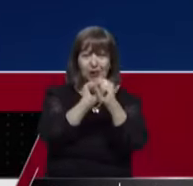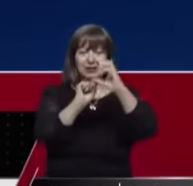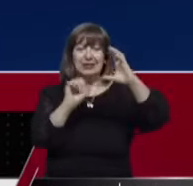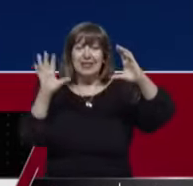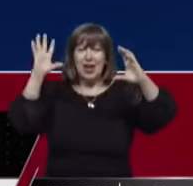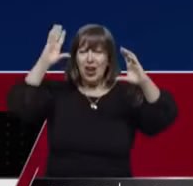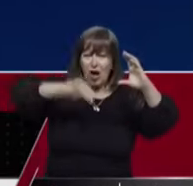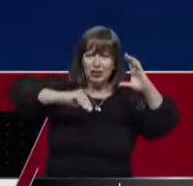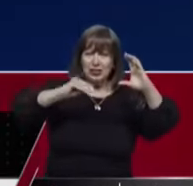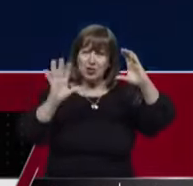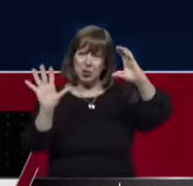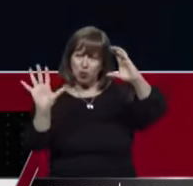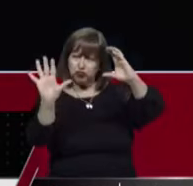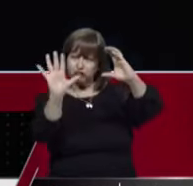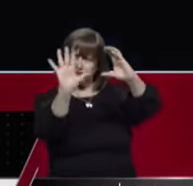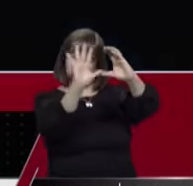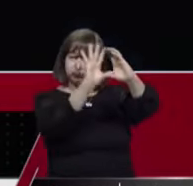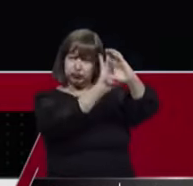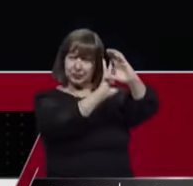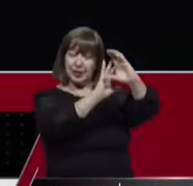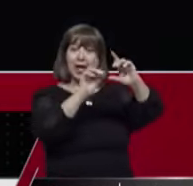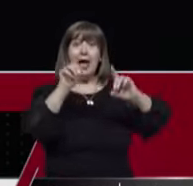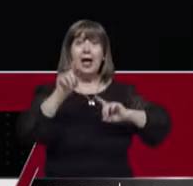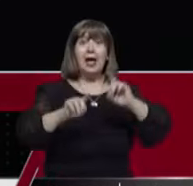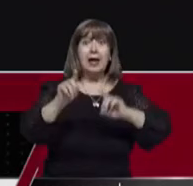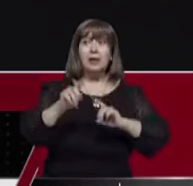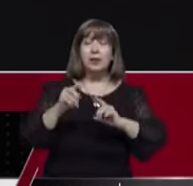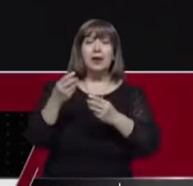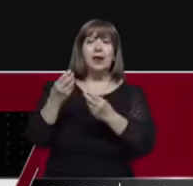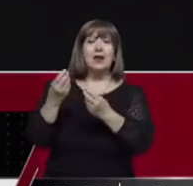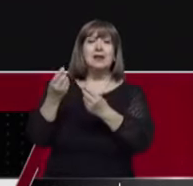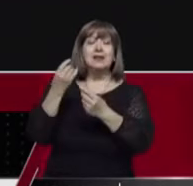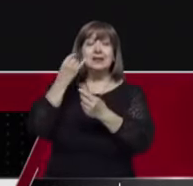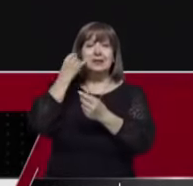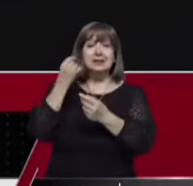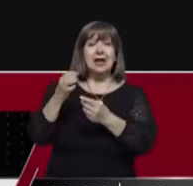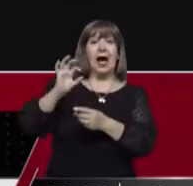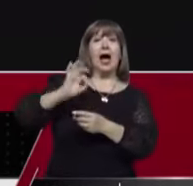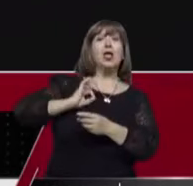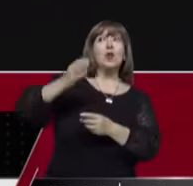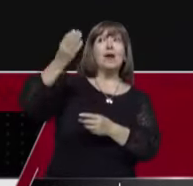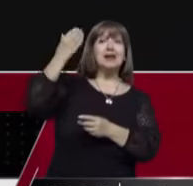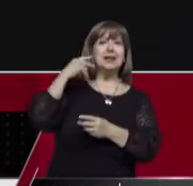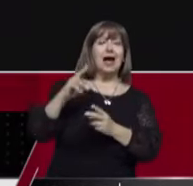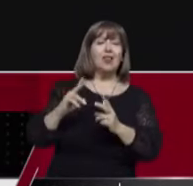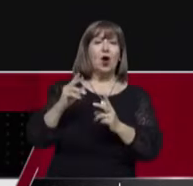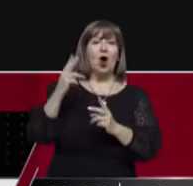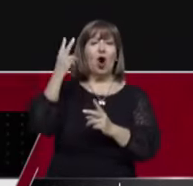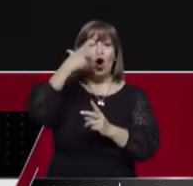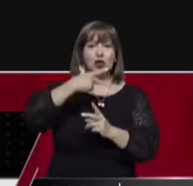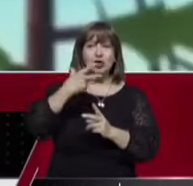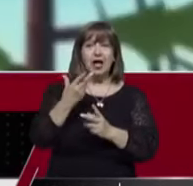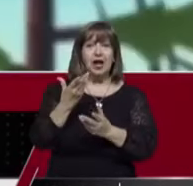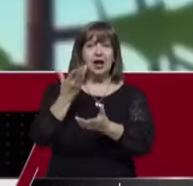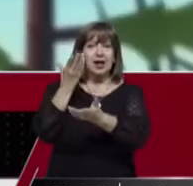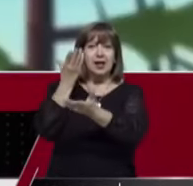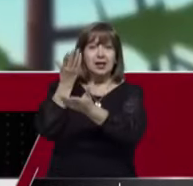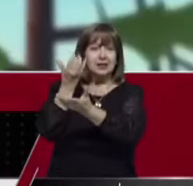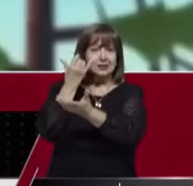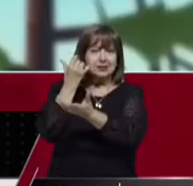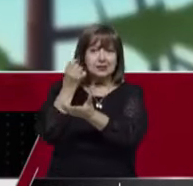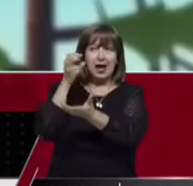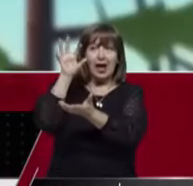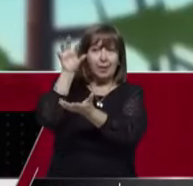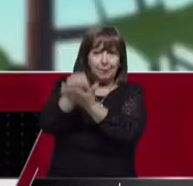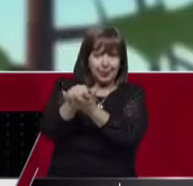de noche completamente. Y a pesar de que lo reservaron el año pasado, ahora están recibiendo